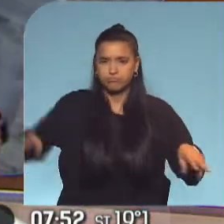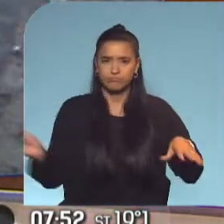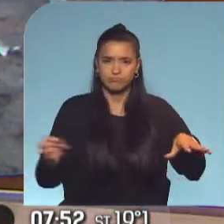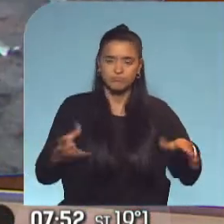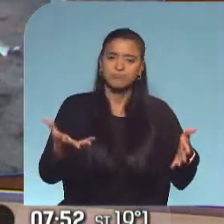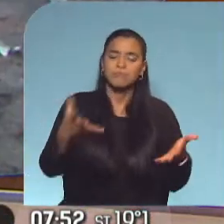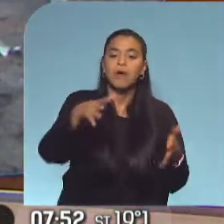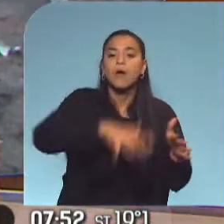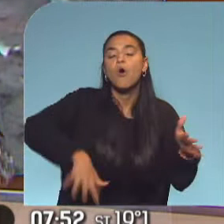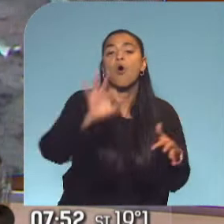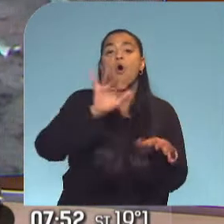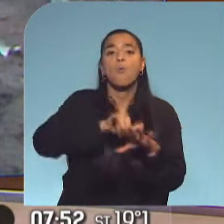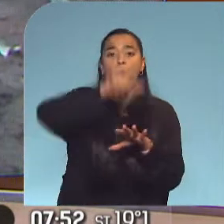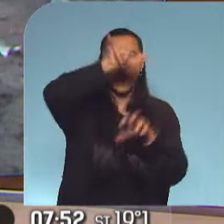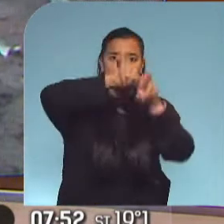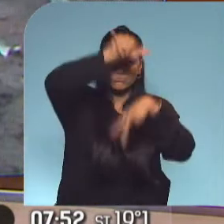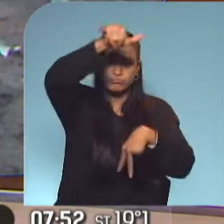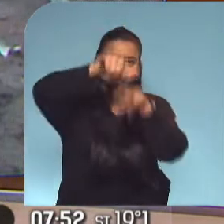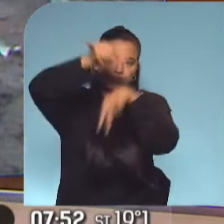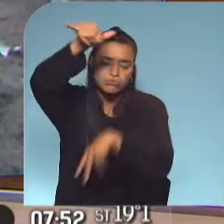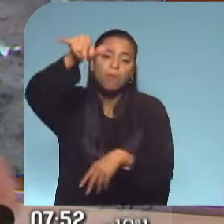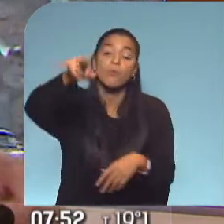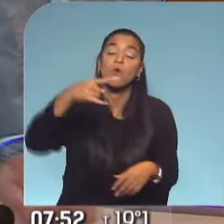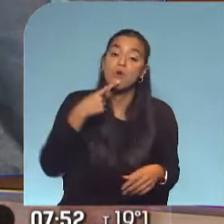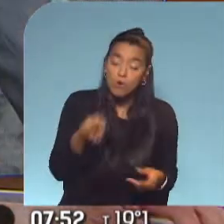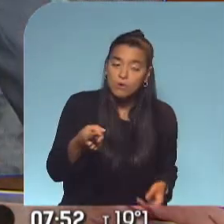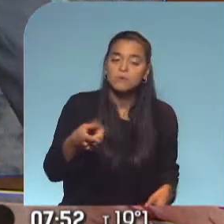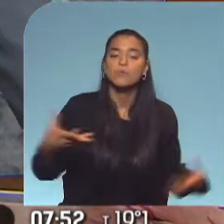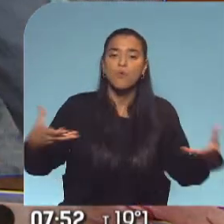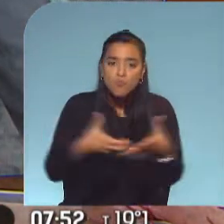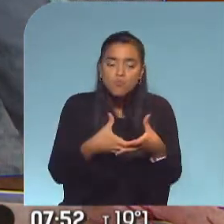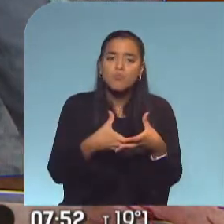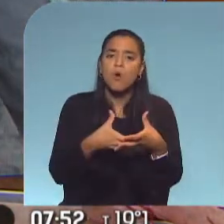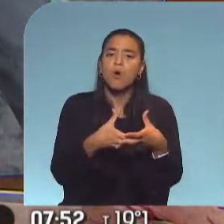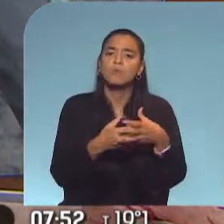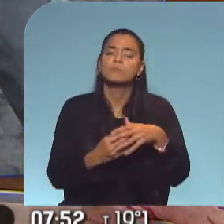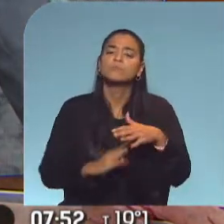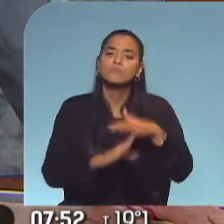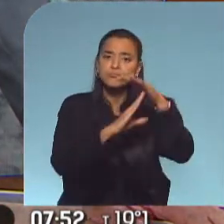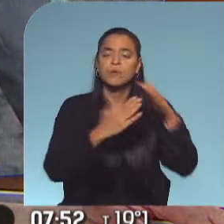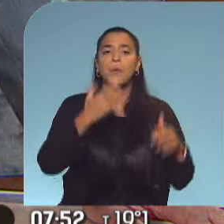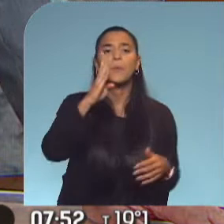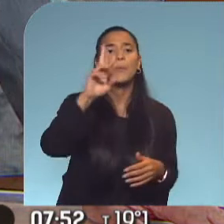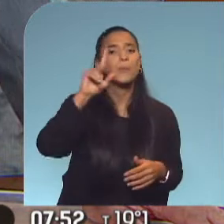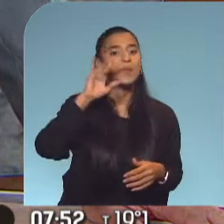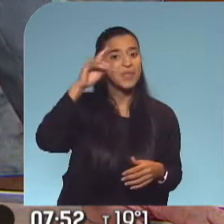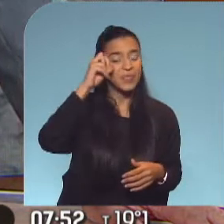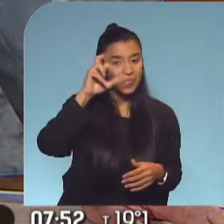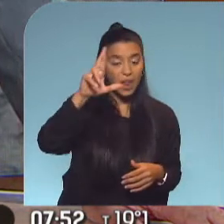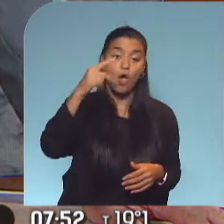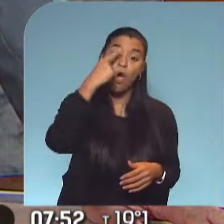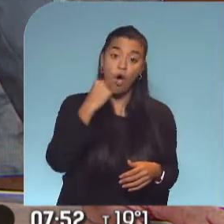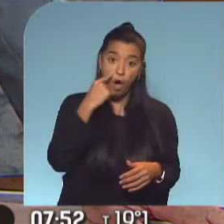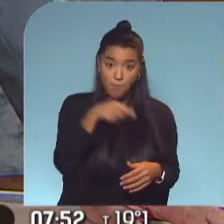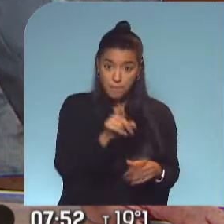a las víctimas de los vuelos de la muerte. Al frente de ellos, durante décadas, estuvo Luis von de Brieder. Este hombre deja,